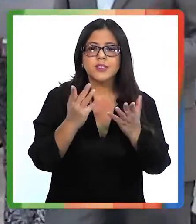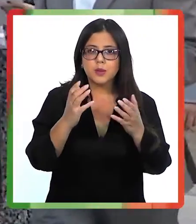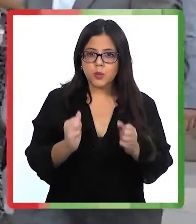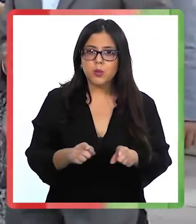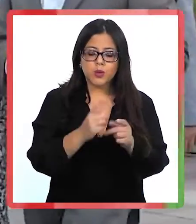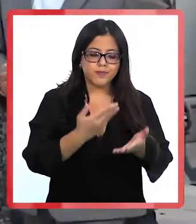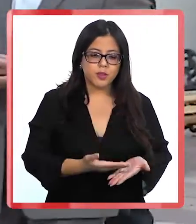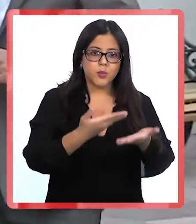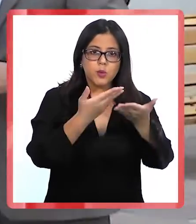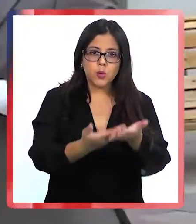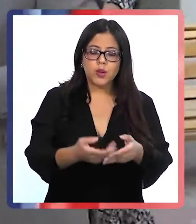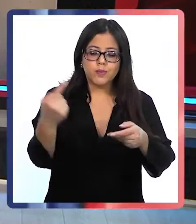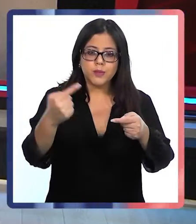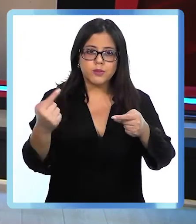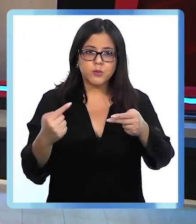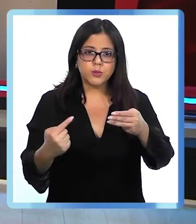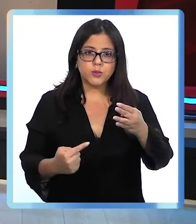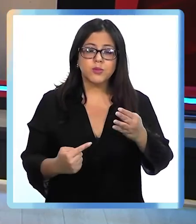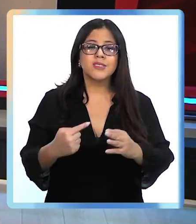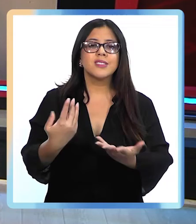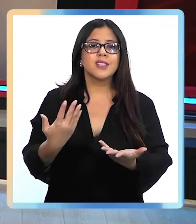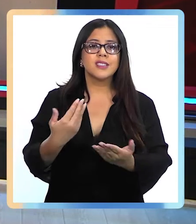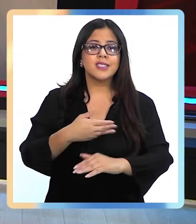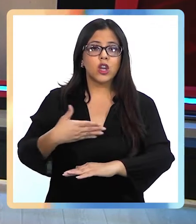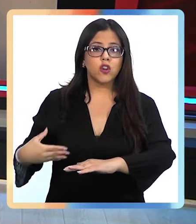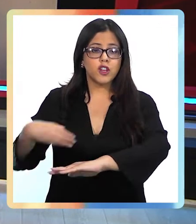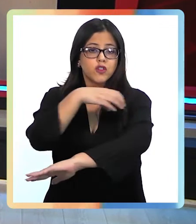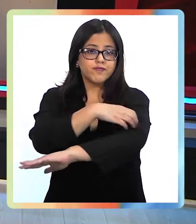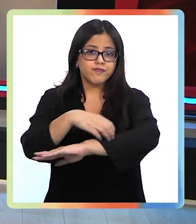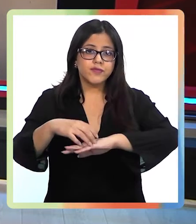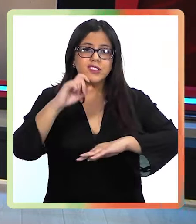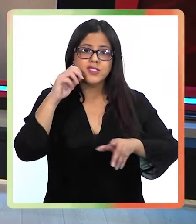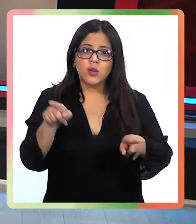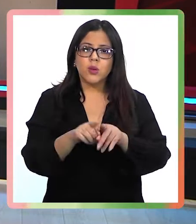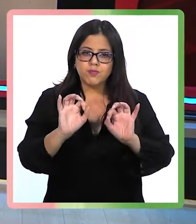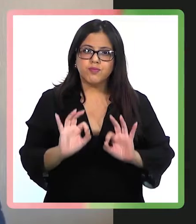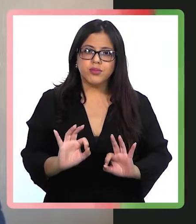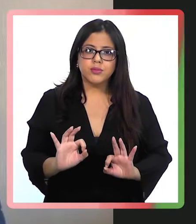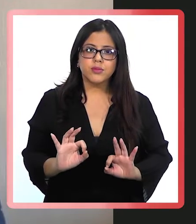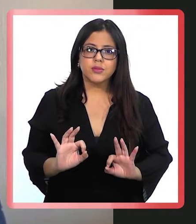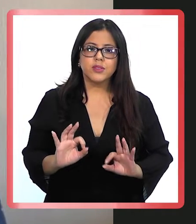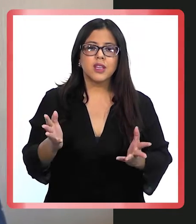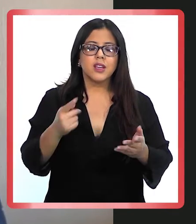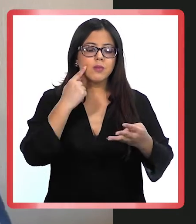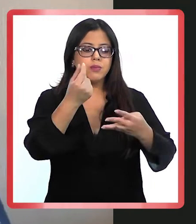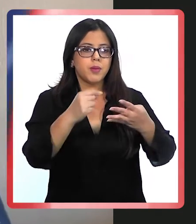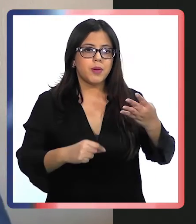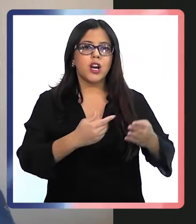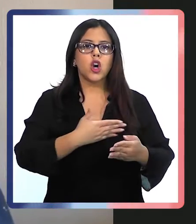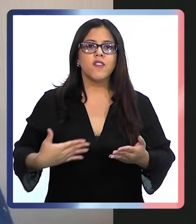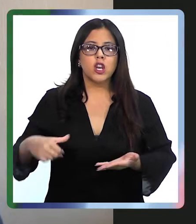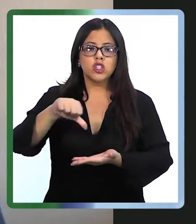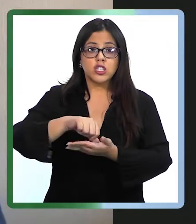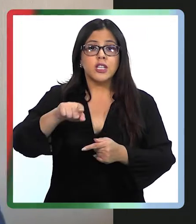proponer diversas materias que a los gobiernos regionales nos parece muy oportuno que se pueda revisar por el gobierno central. Y eso es un